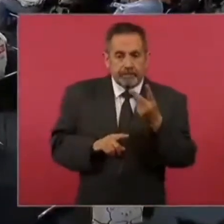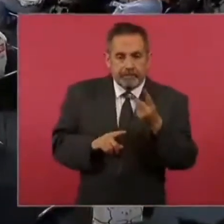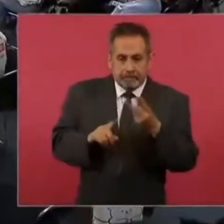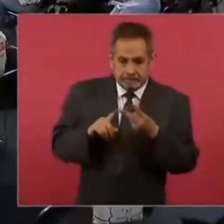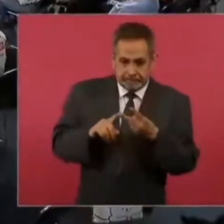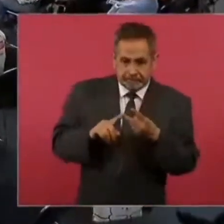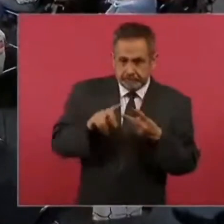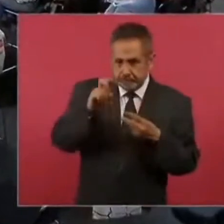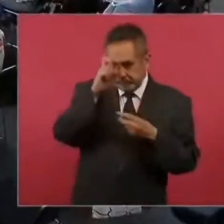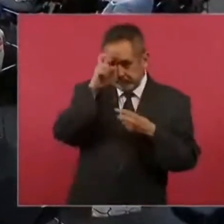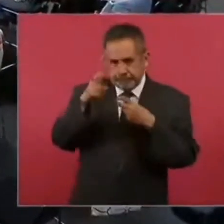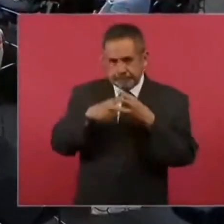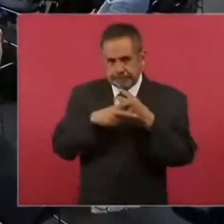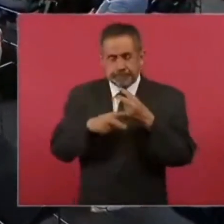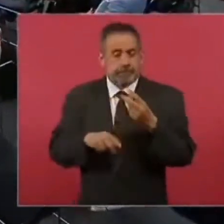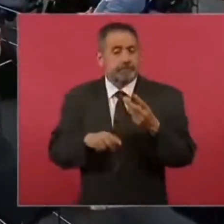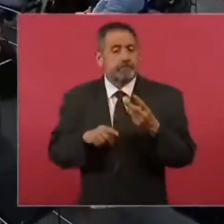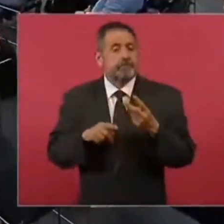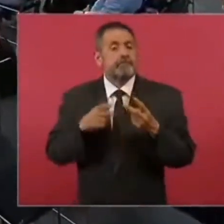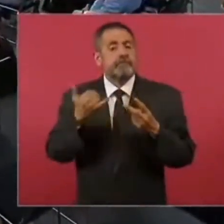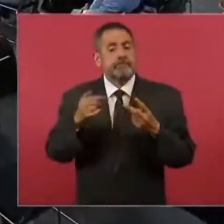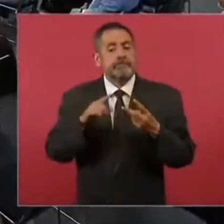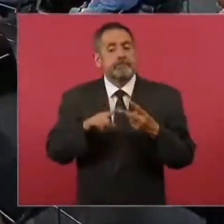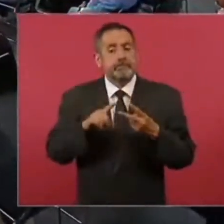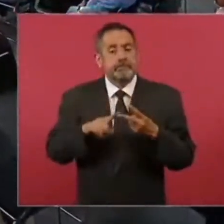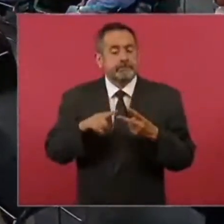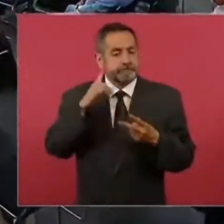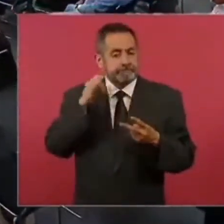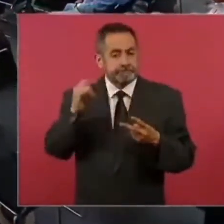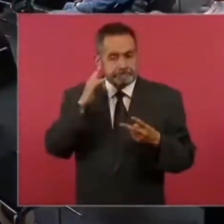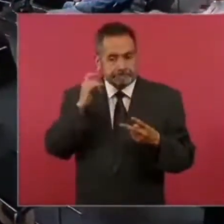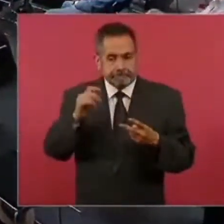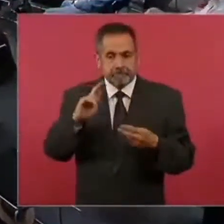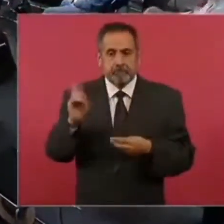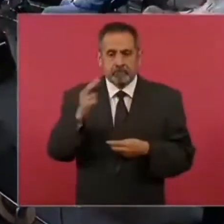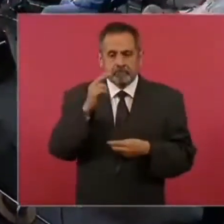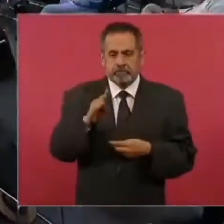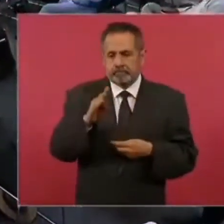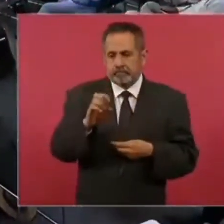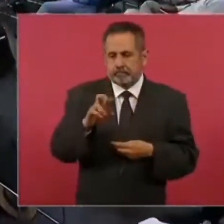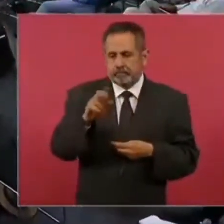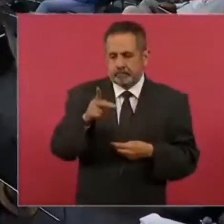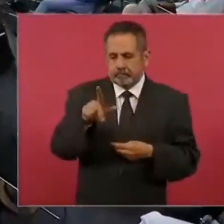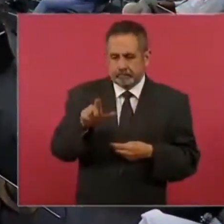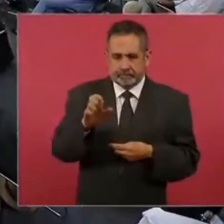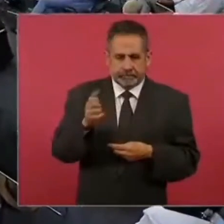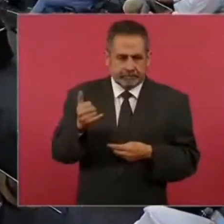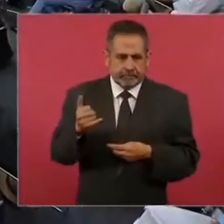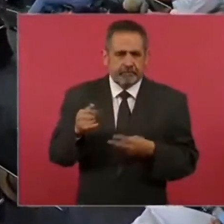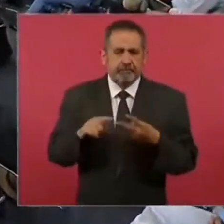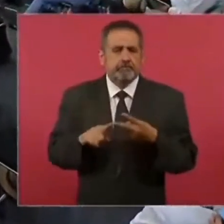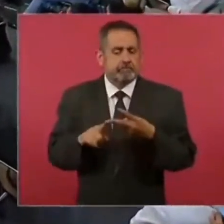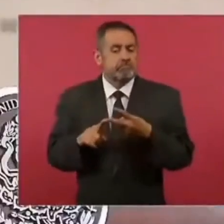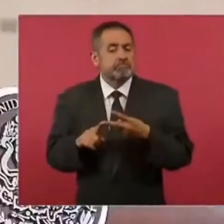estudió en Europa y en California, en la Universidad de Berkeley.